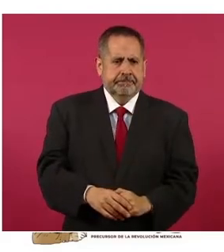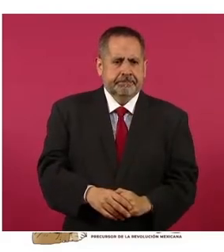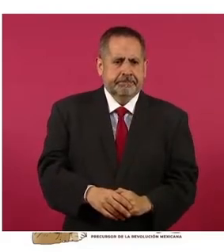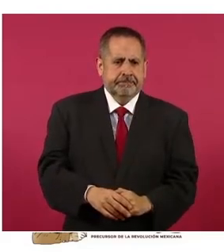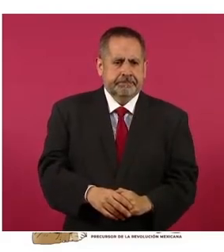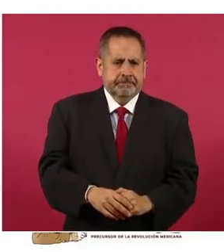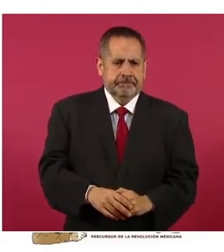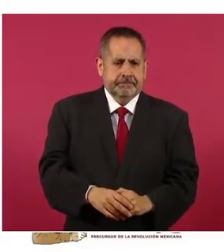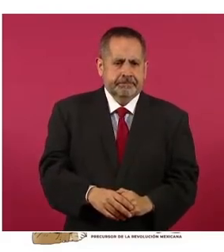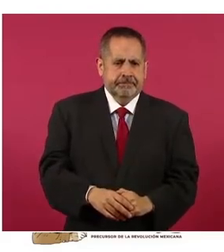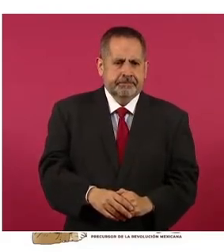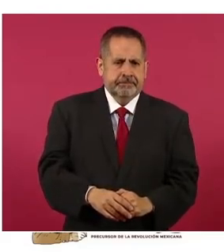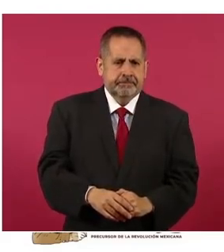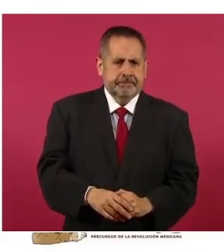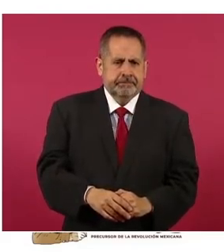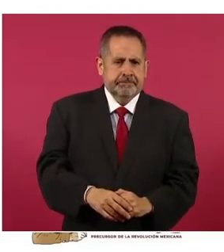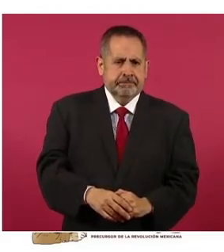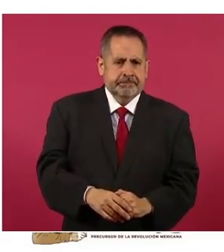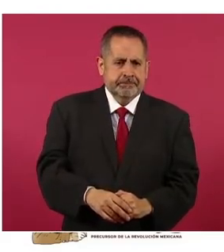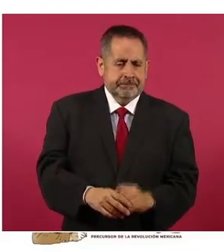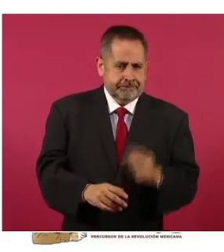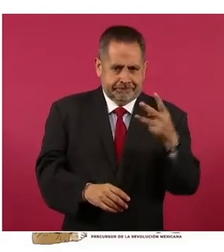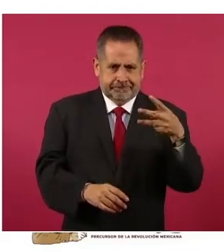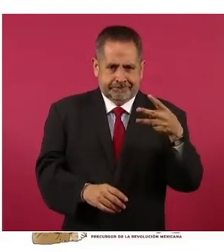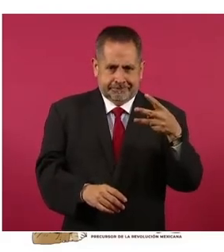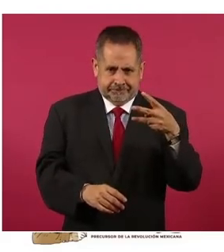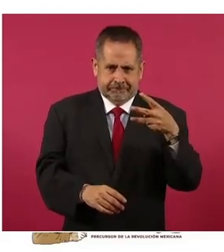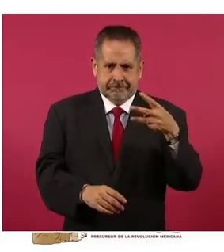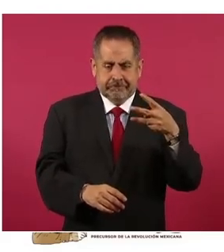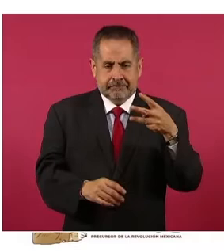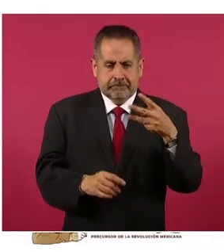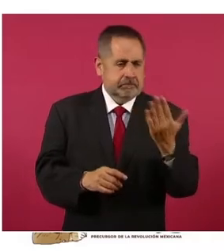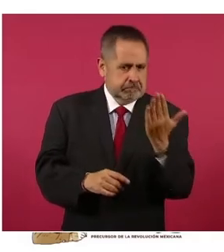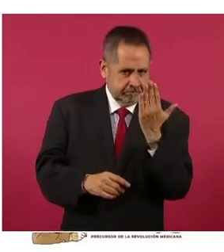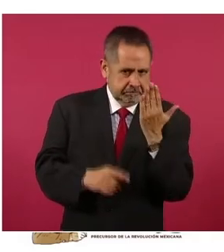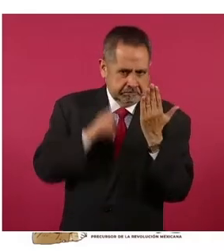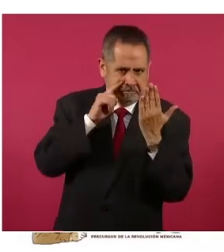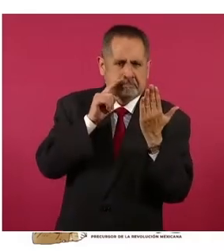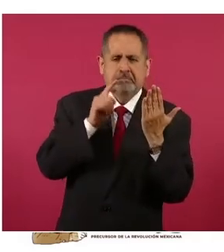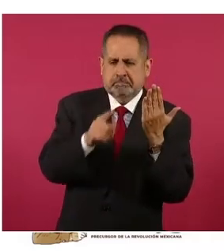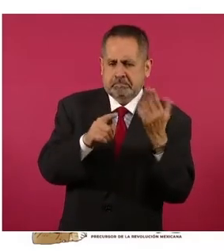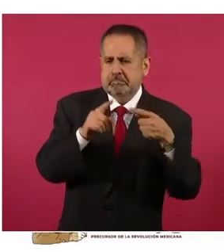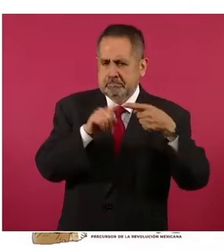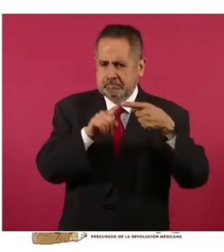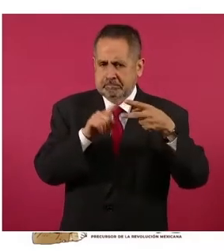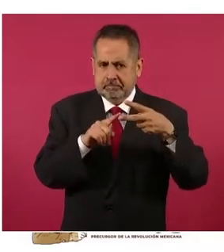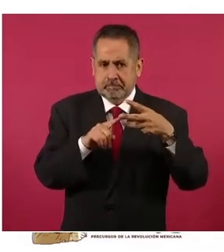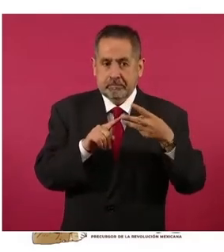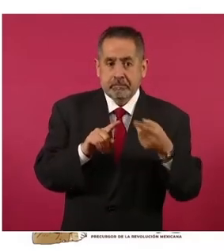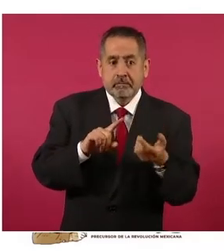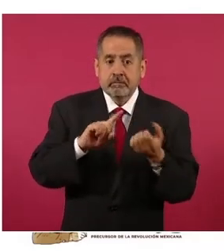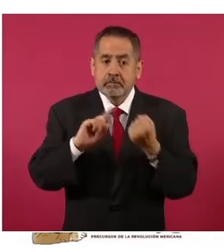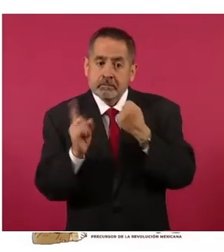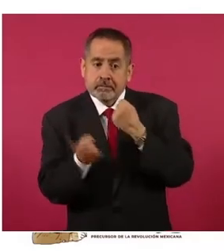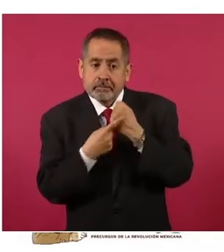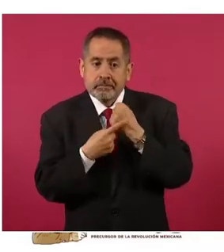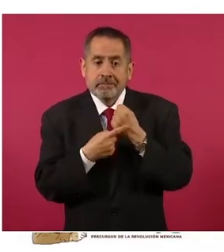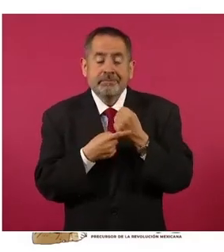En esta otra podemos apreciar lo oculto, lo que los productores de vapeadores no quieren que